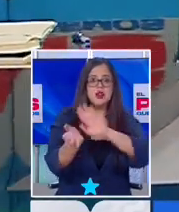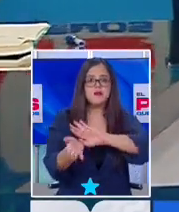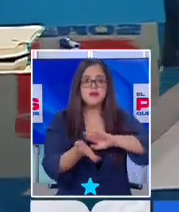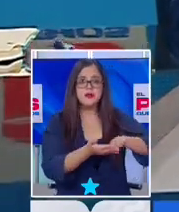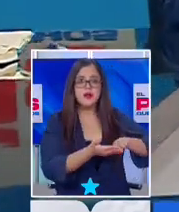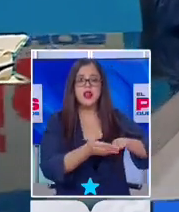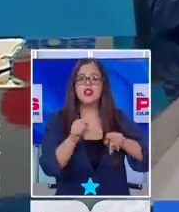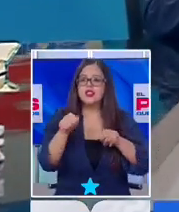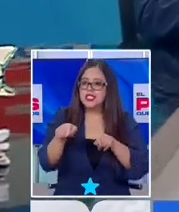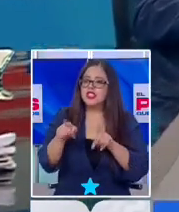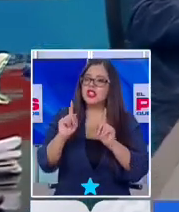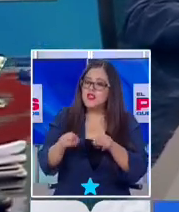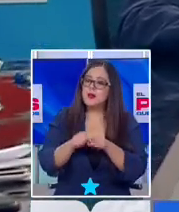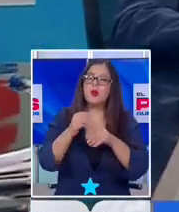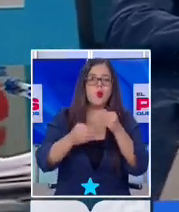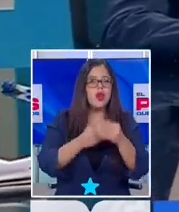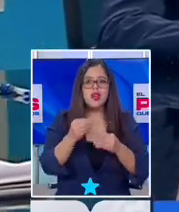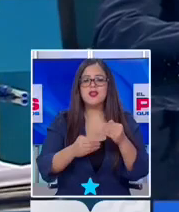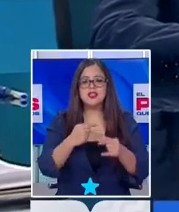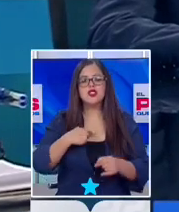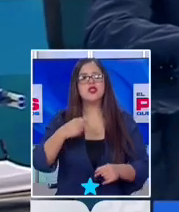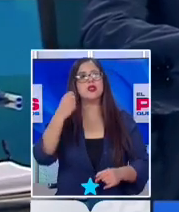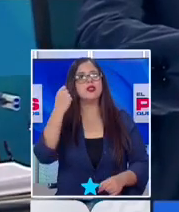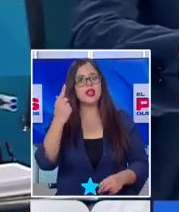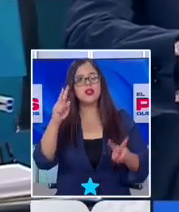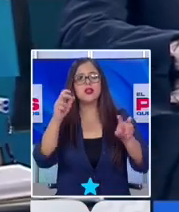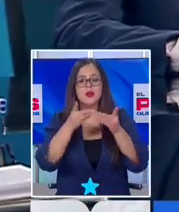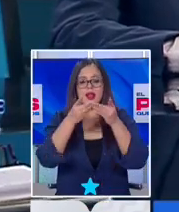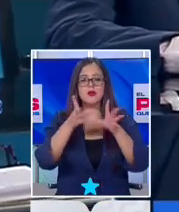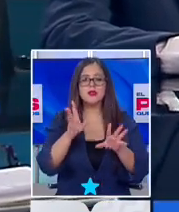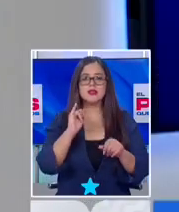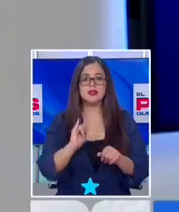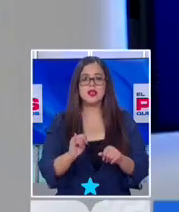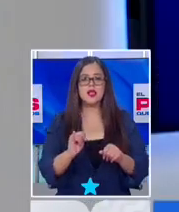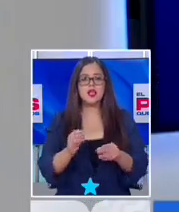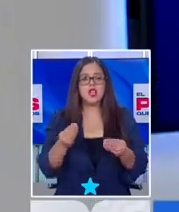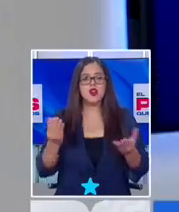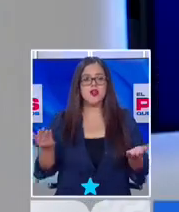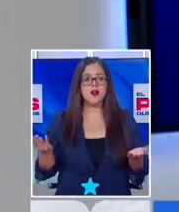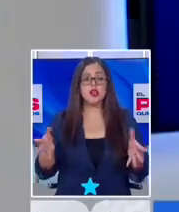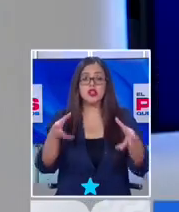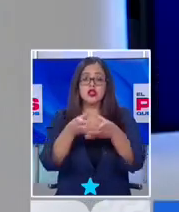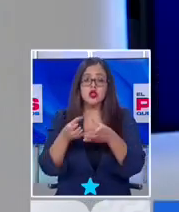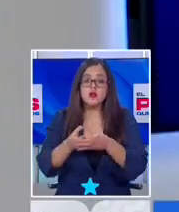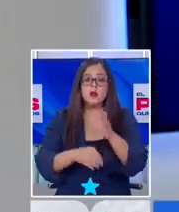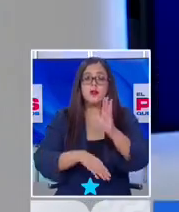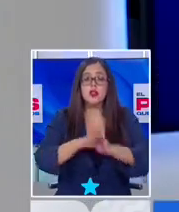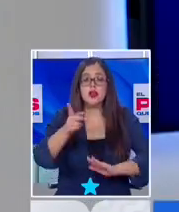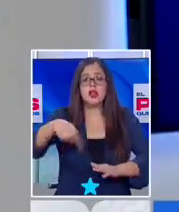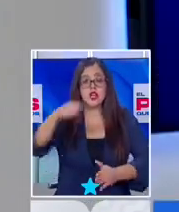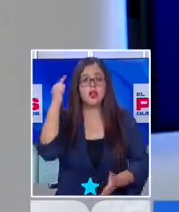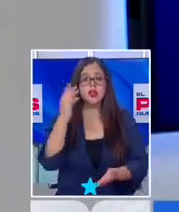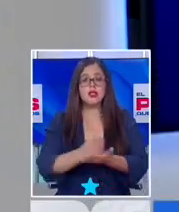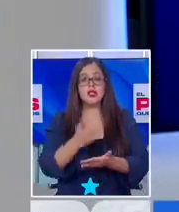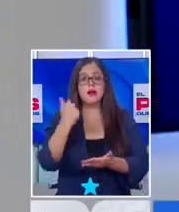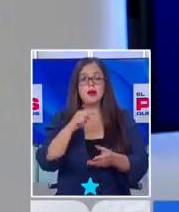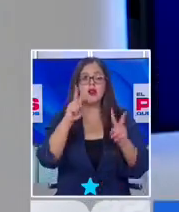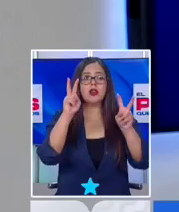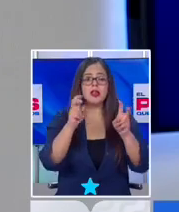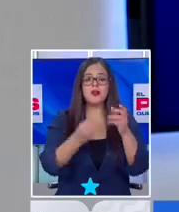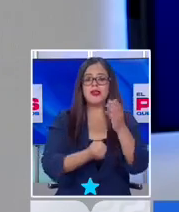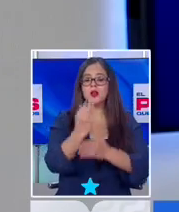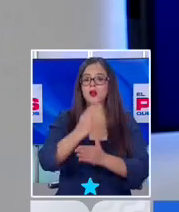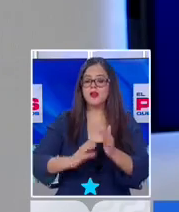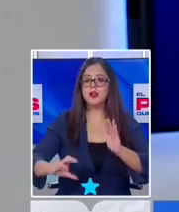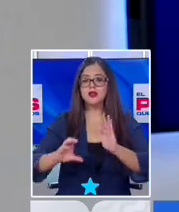hay que irla superando yo entiendo cómo es la democracia es cierto y que lógicamente son los grupos mayoritarios los que deciden pero cuando estamos hablando una